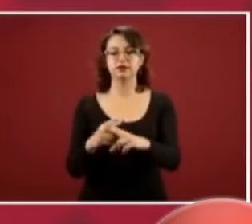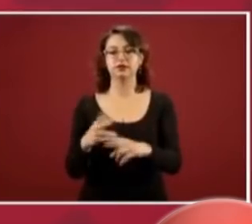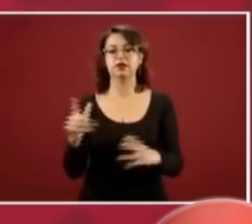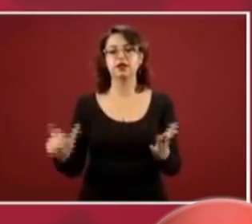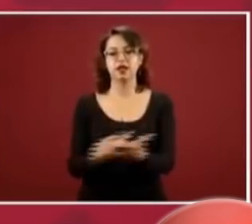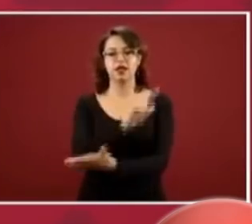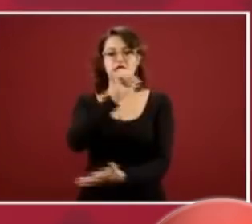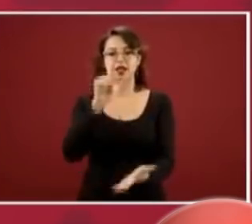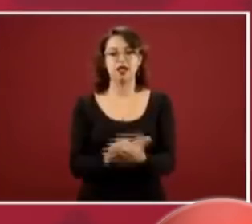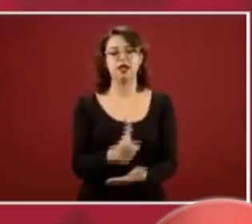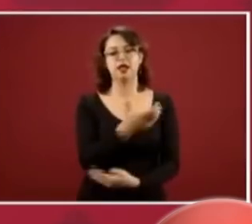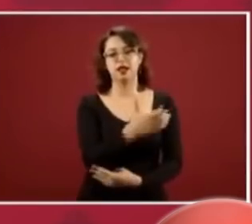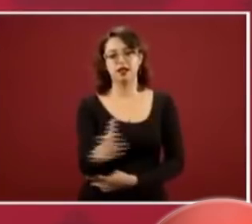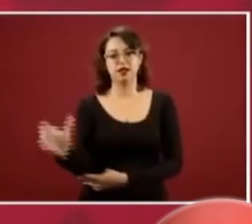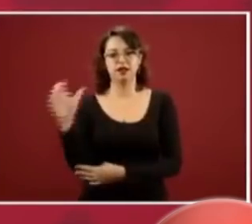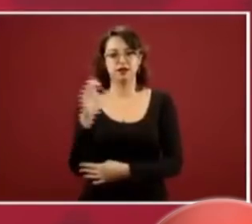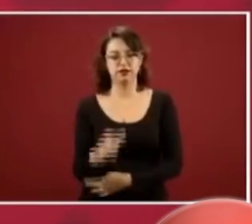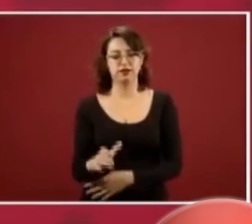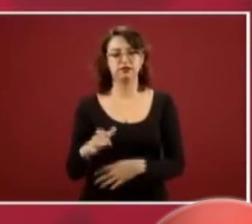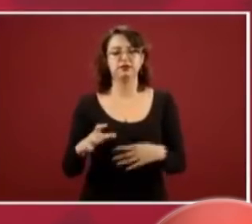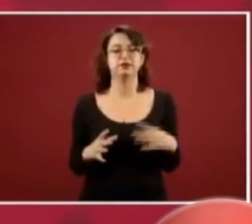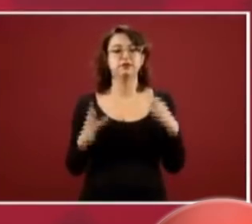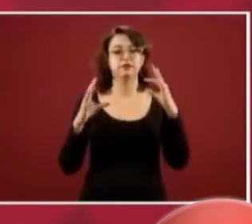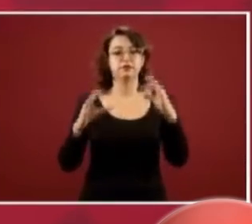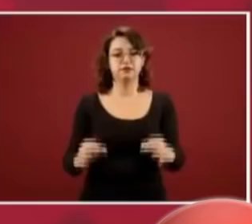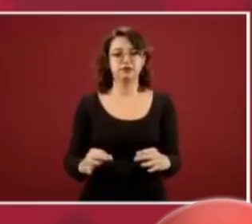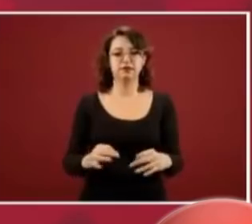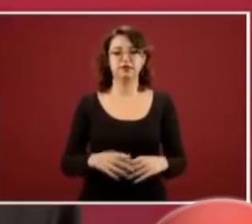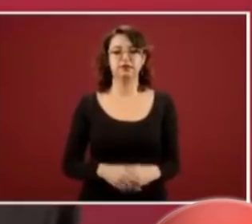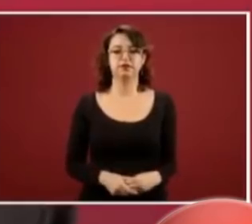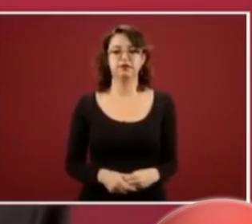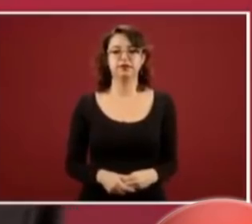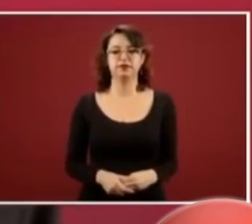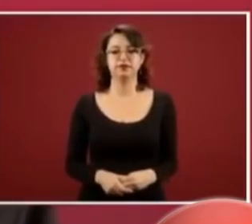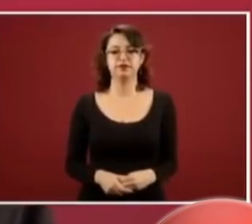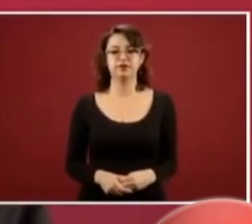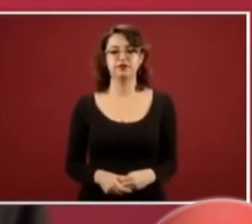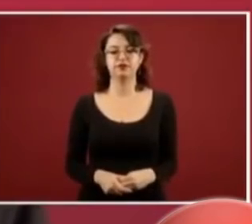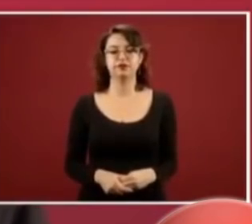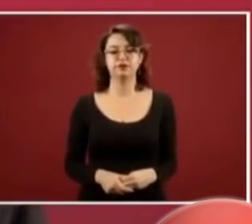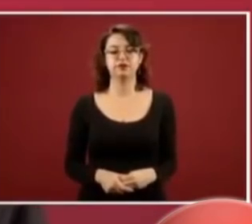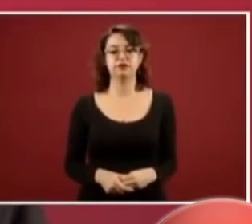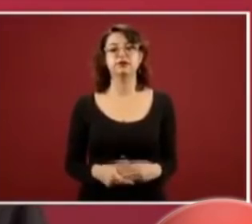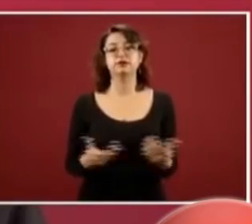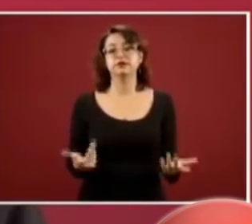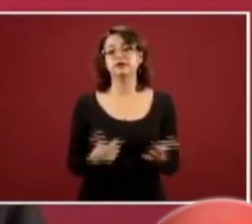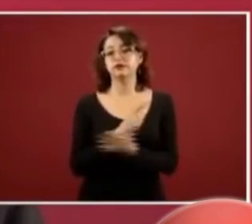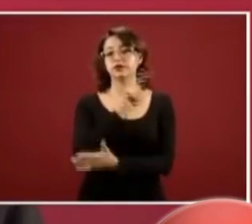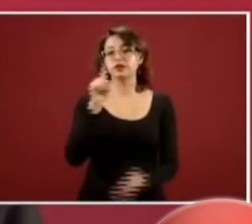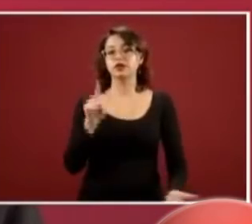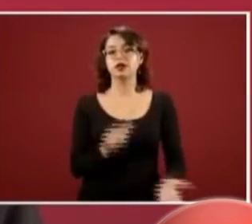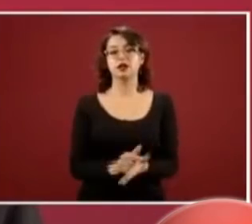ley agraria, una ley que expide en Veracruz